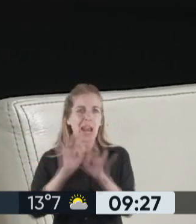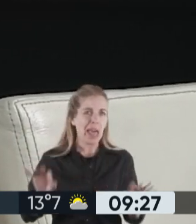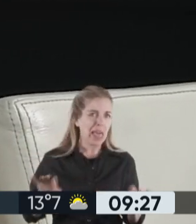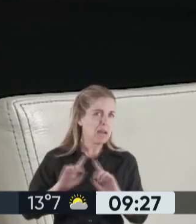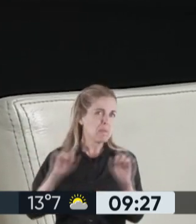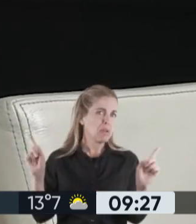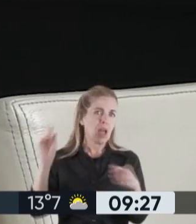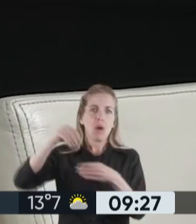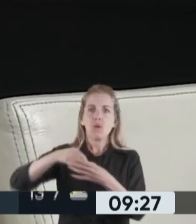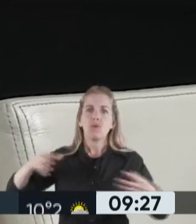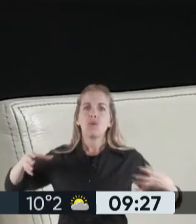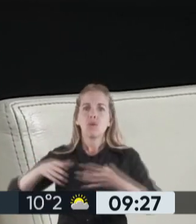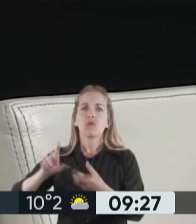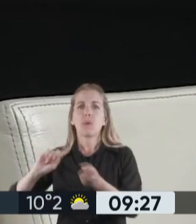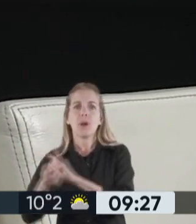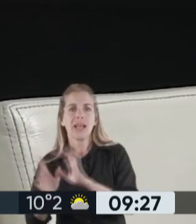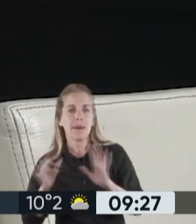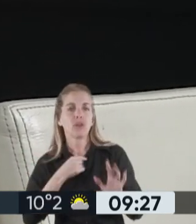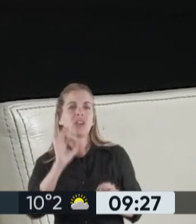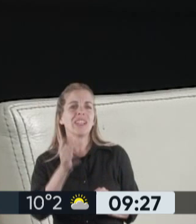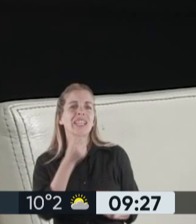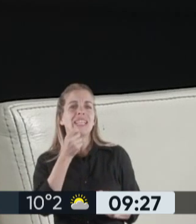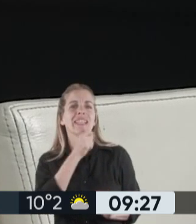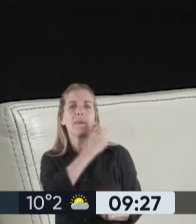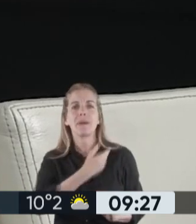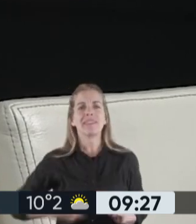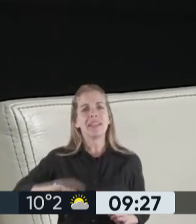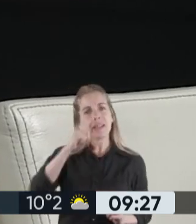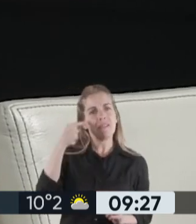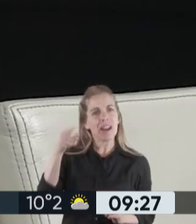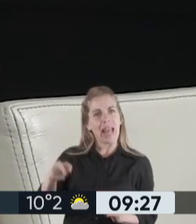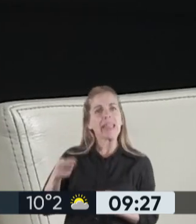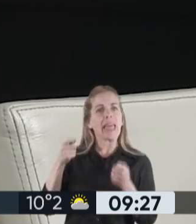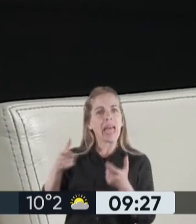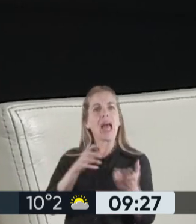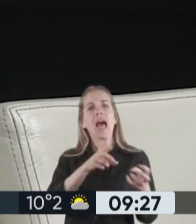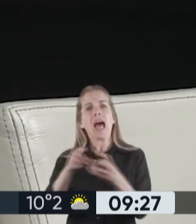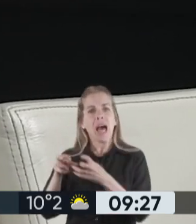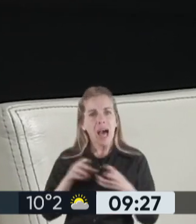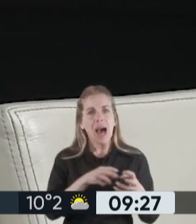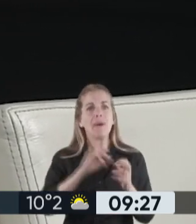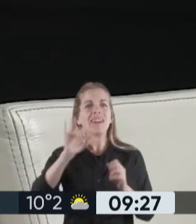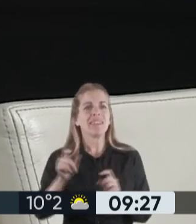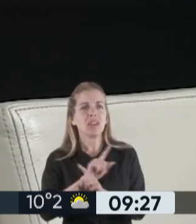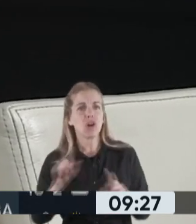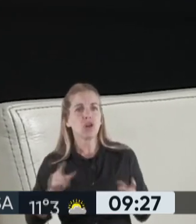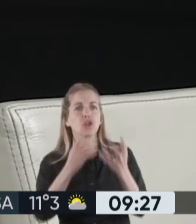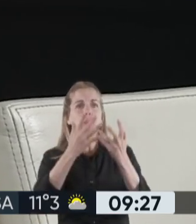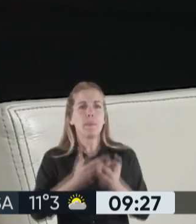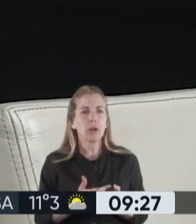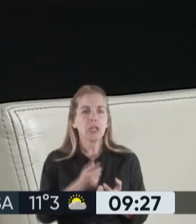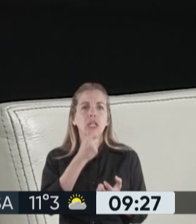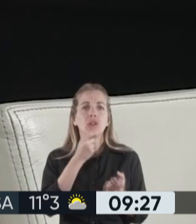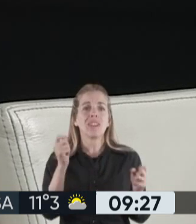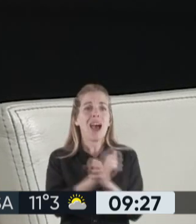por el Cambio. Quería saber si el presidente piensa darle aire a esa discusión, si analiza eventualmente si es aprobado